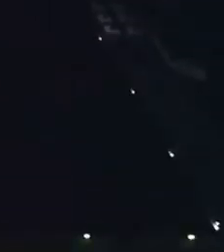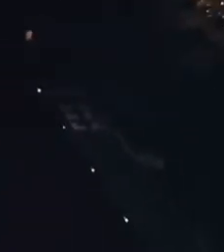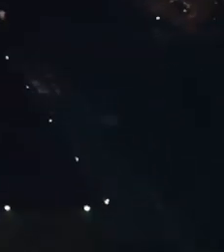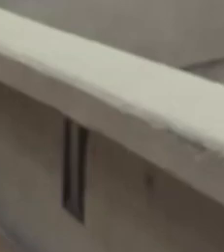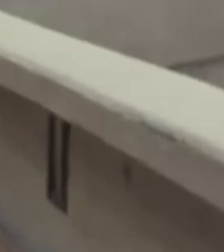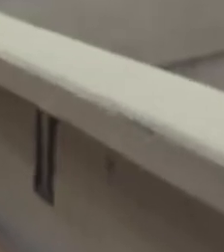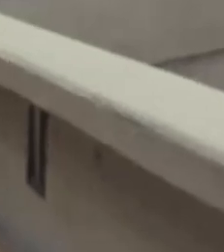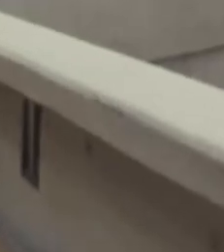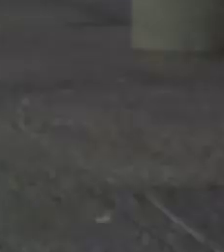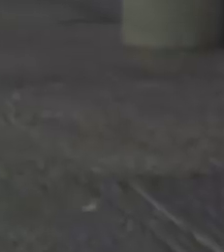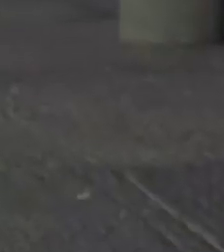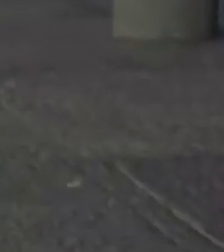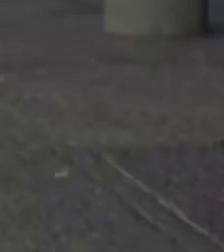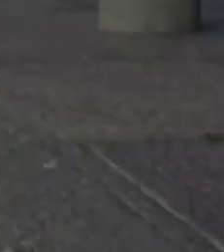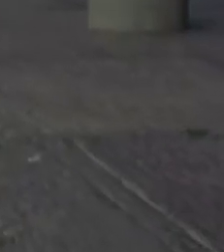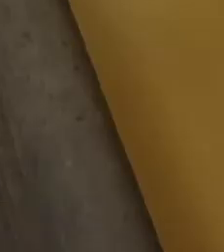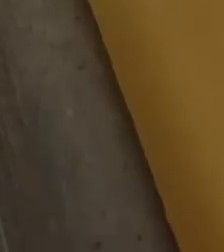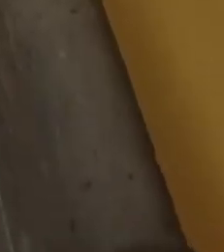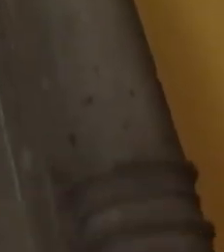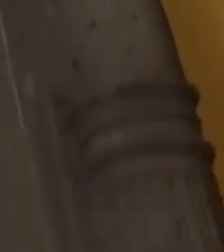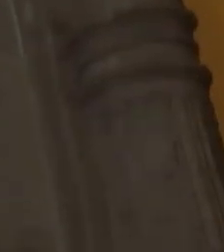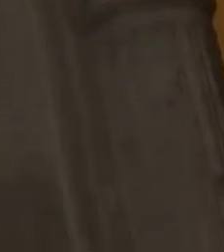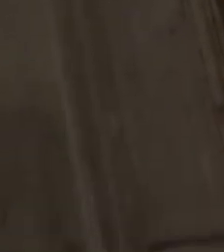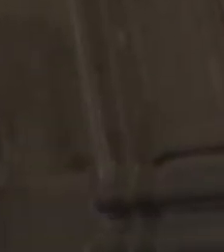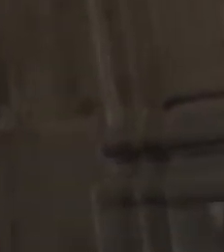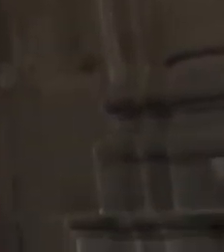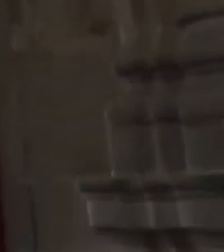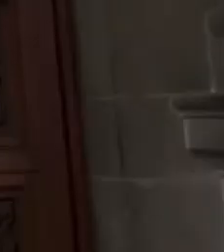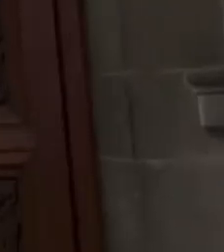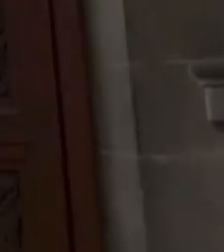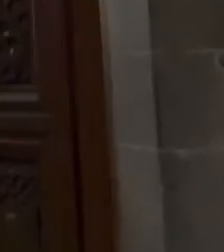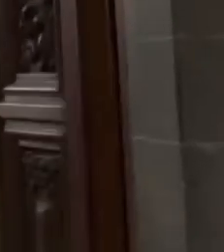a las que asisten casi 3 millones de personas